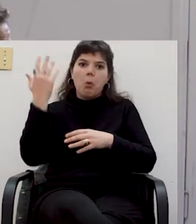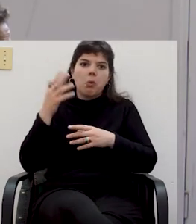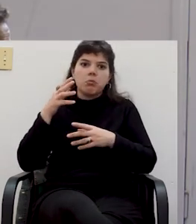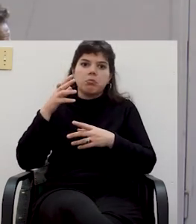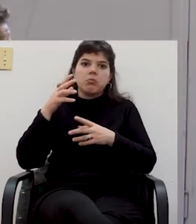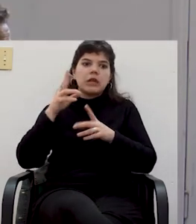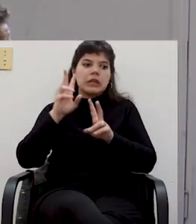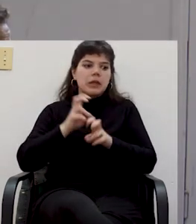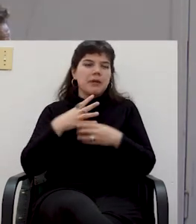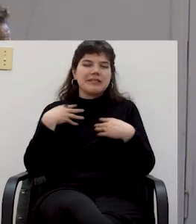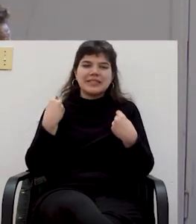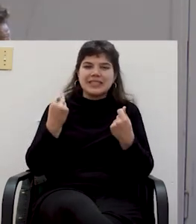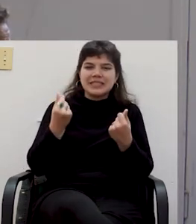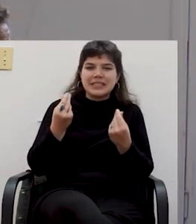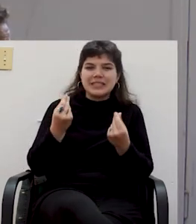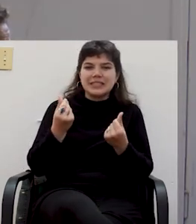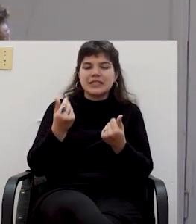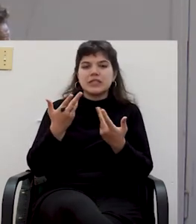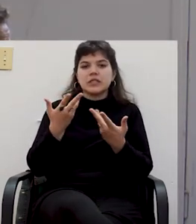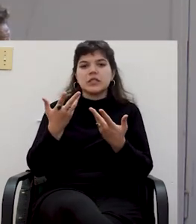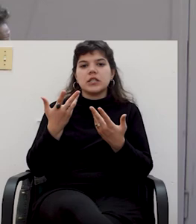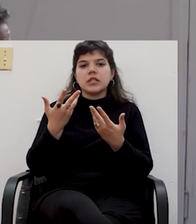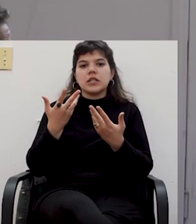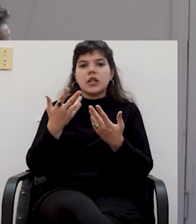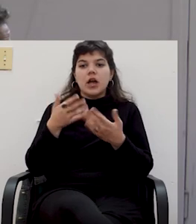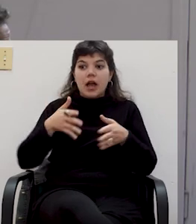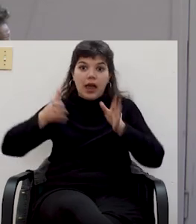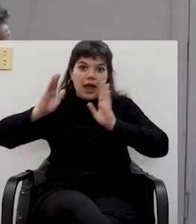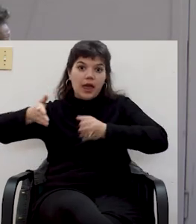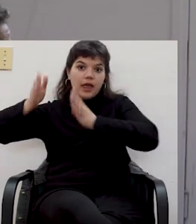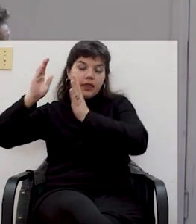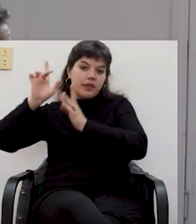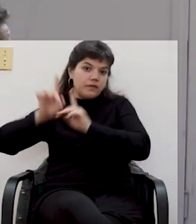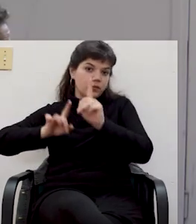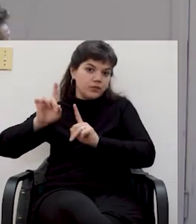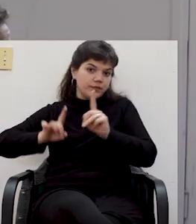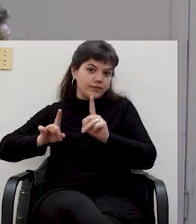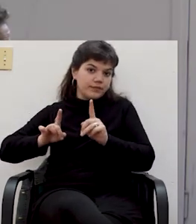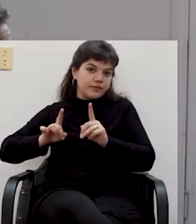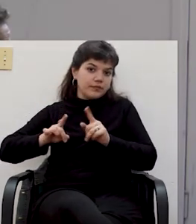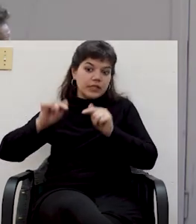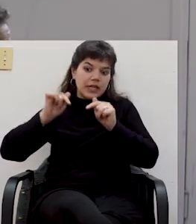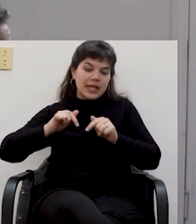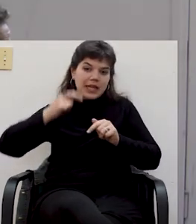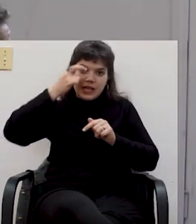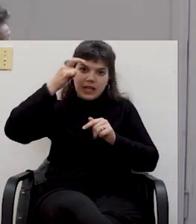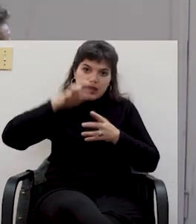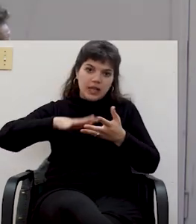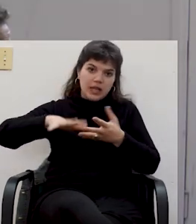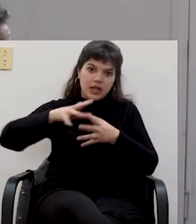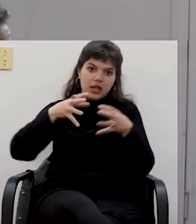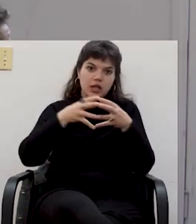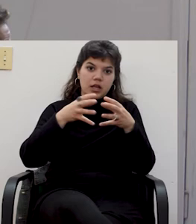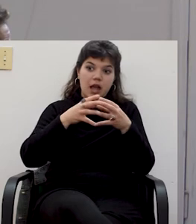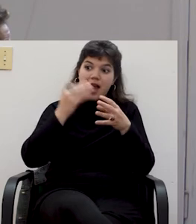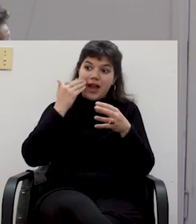como sensibilizaciones, por ejemplo, en los servicios universitarios. Este equipo técnico fue conformado en el mes